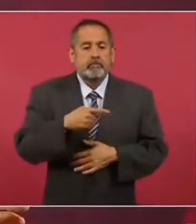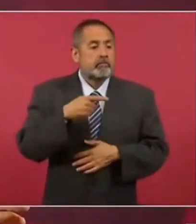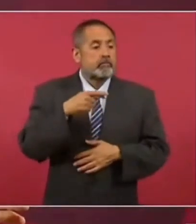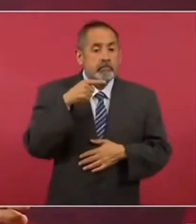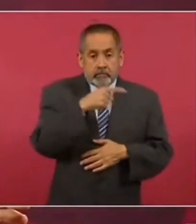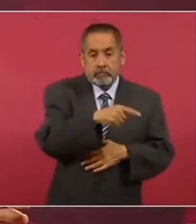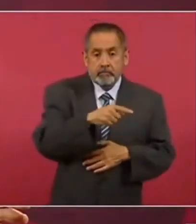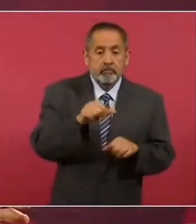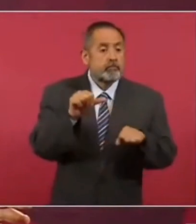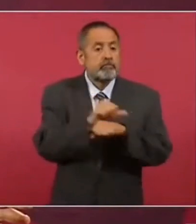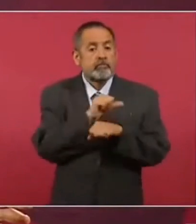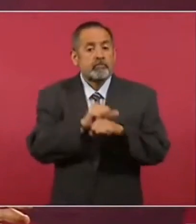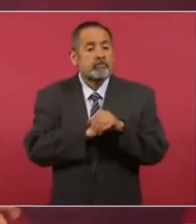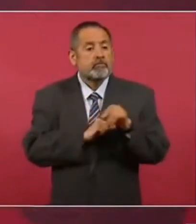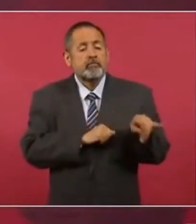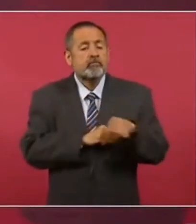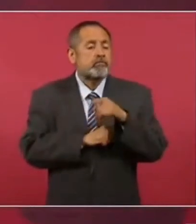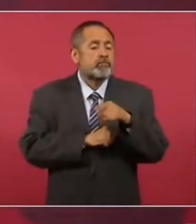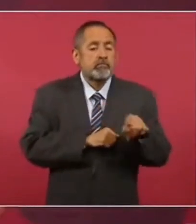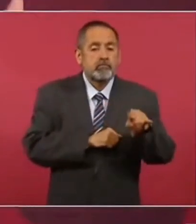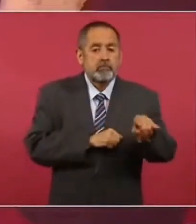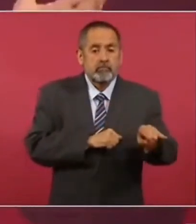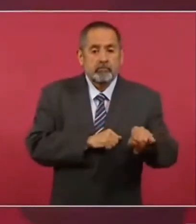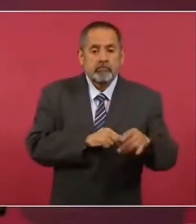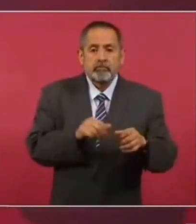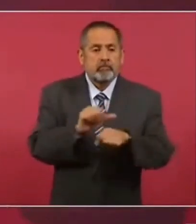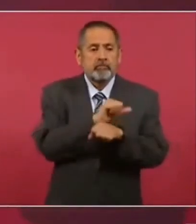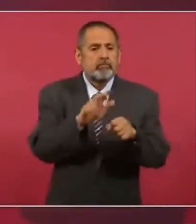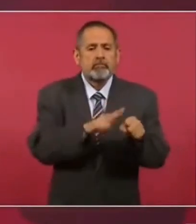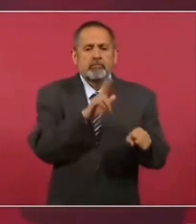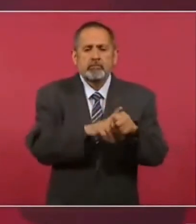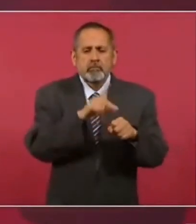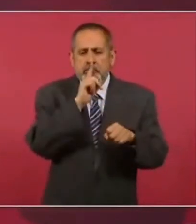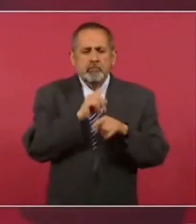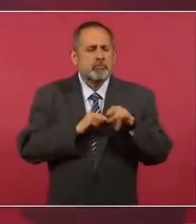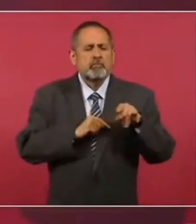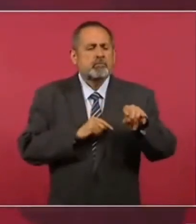en un carro este normal